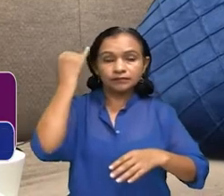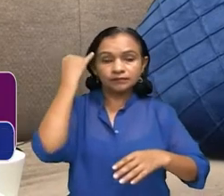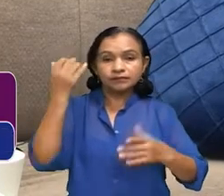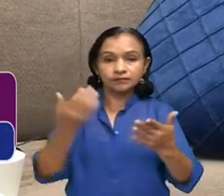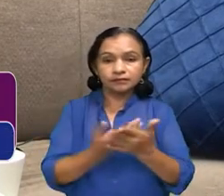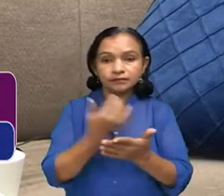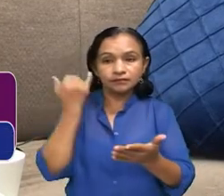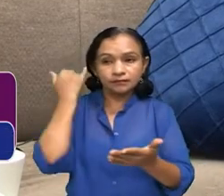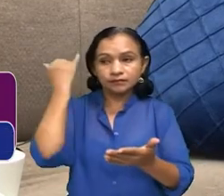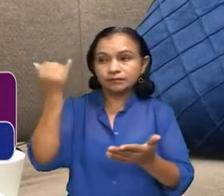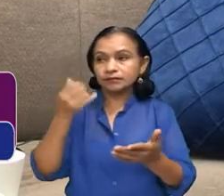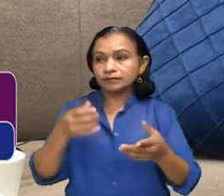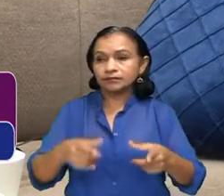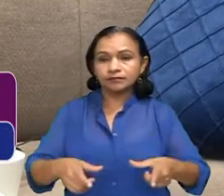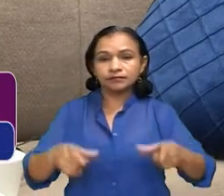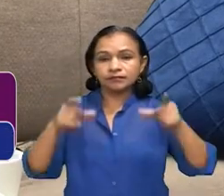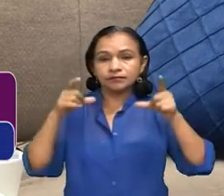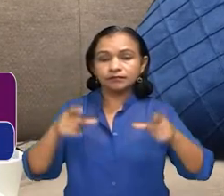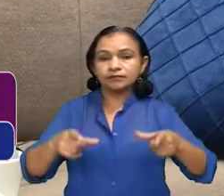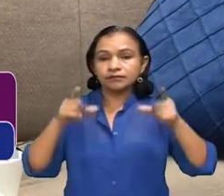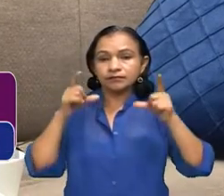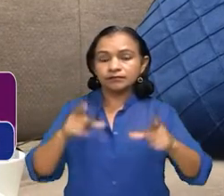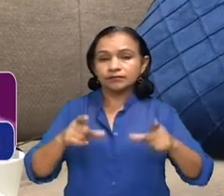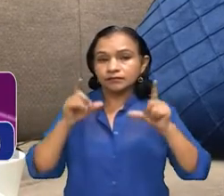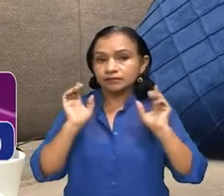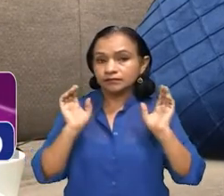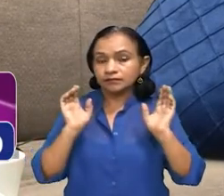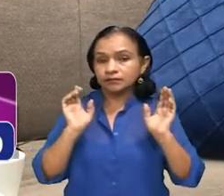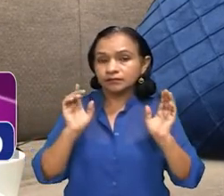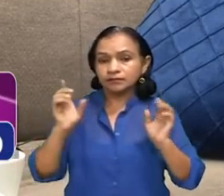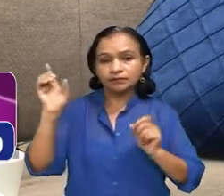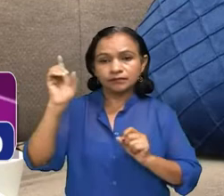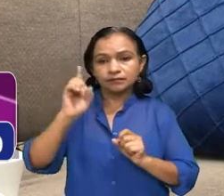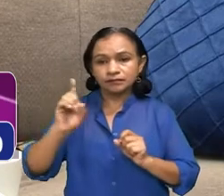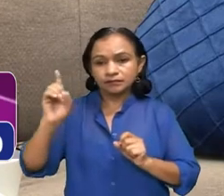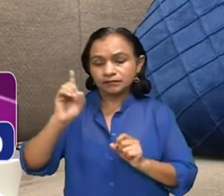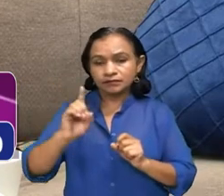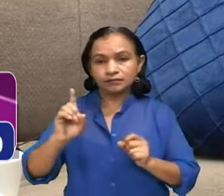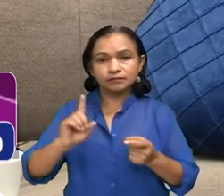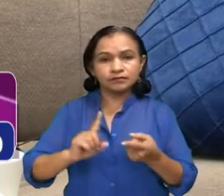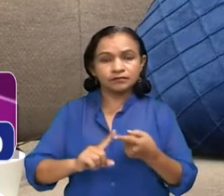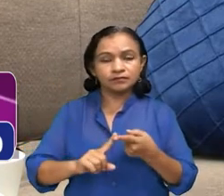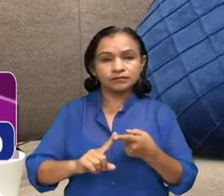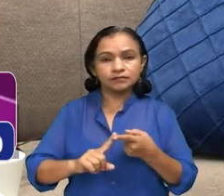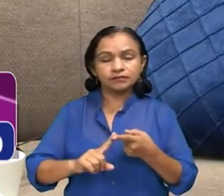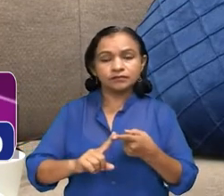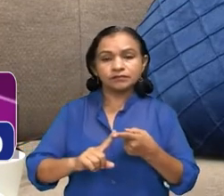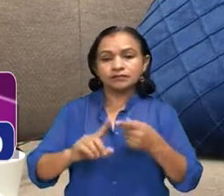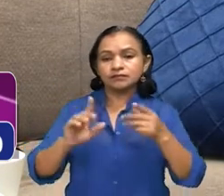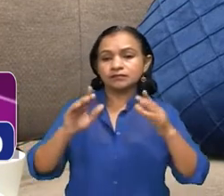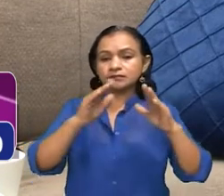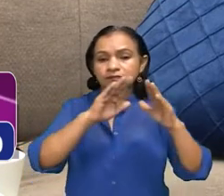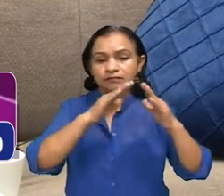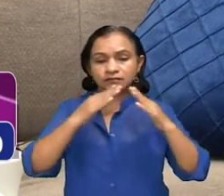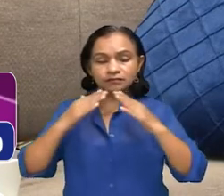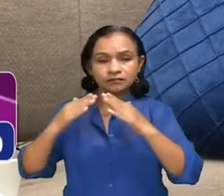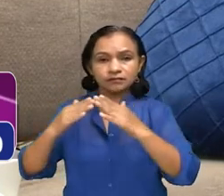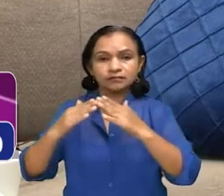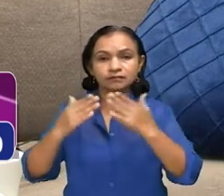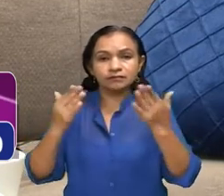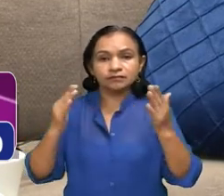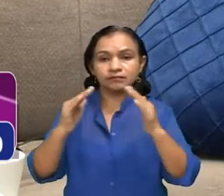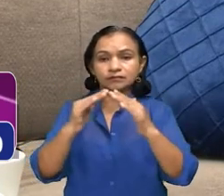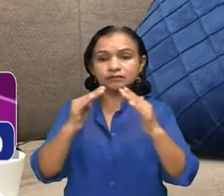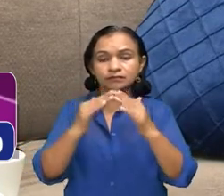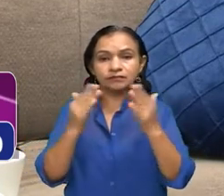innovación. Las sopas aquí son bien comunes todos los domingos en las comunidades, en los barrios, ¿verdad?